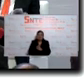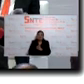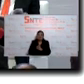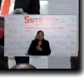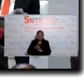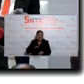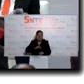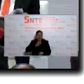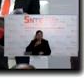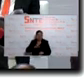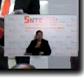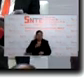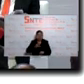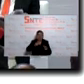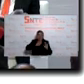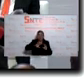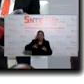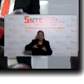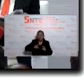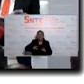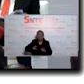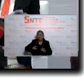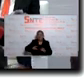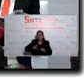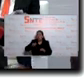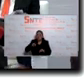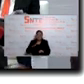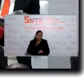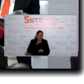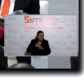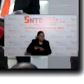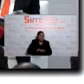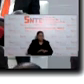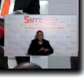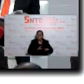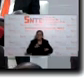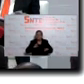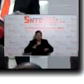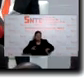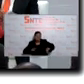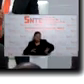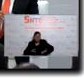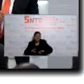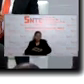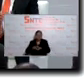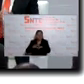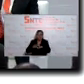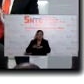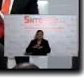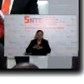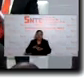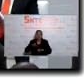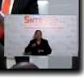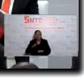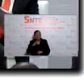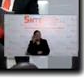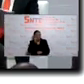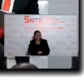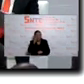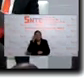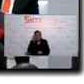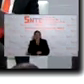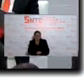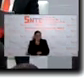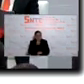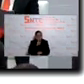que en alguna medida lo estamos como dejando de lado. Y es interesante notar que los niños están siempre muy atentos a lo que están,